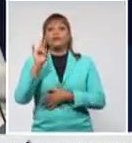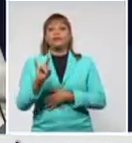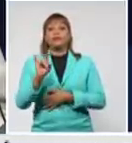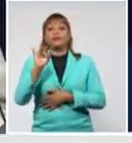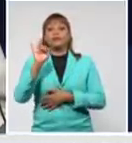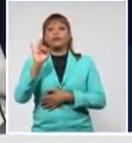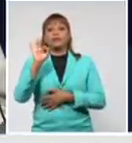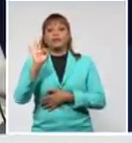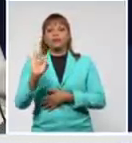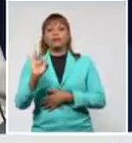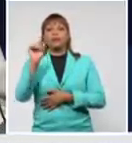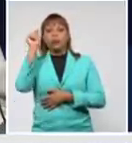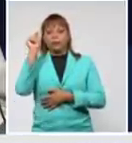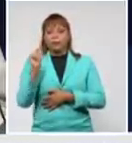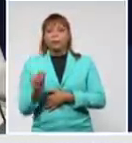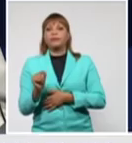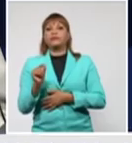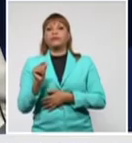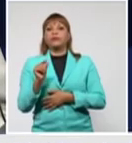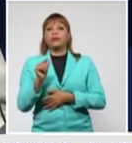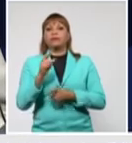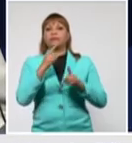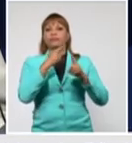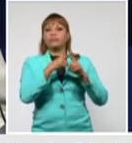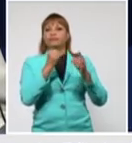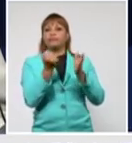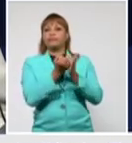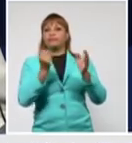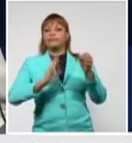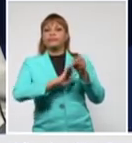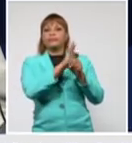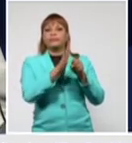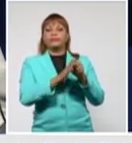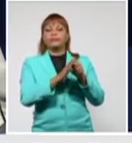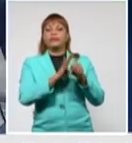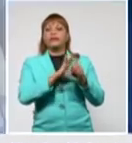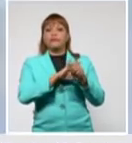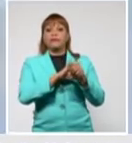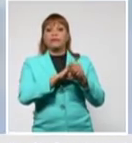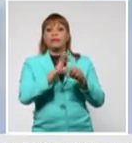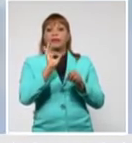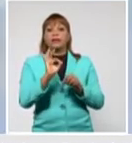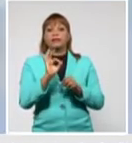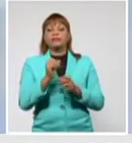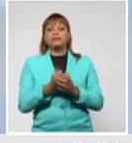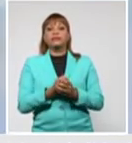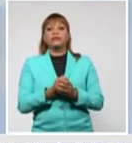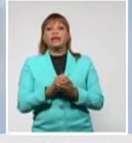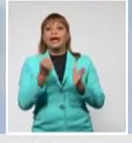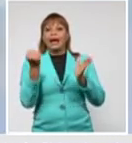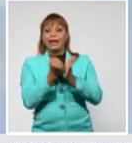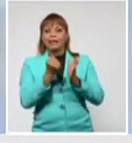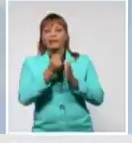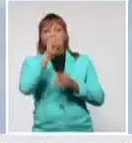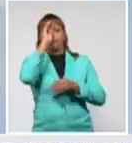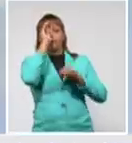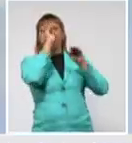5.978 pacientes que se han diagnosticado en Cuba con la enfermedad, activos,